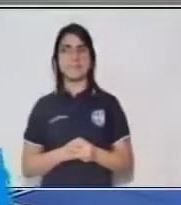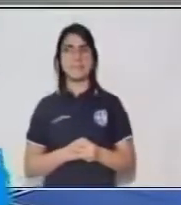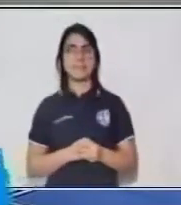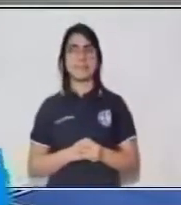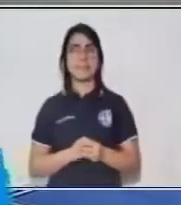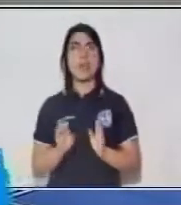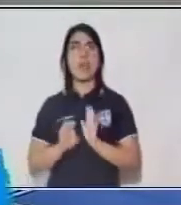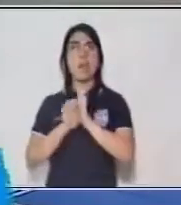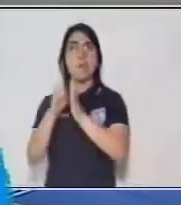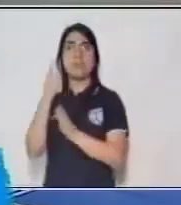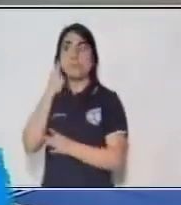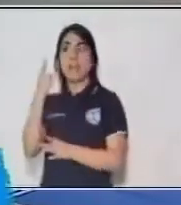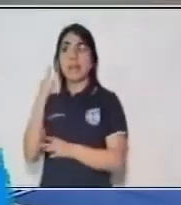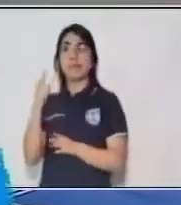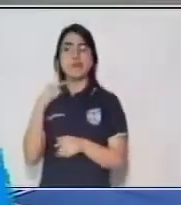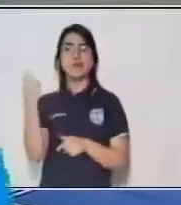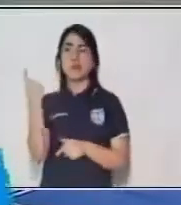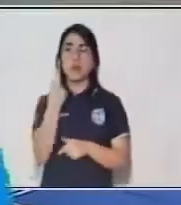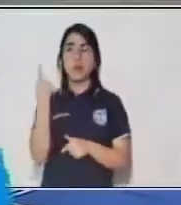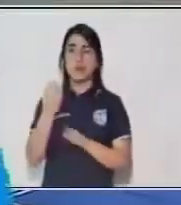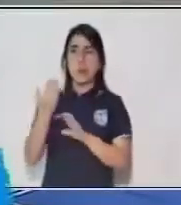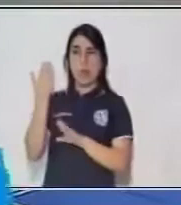correr.